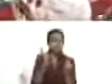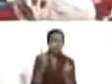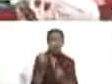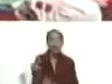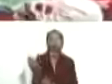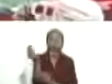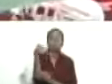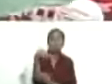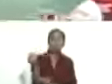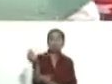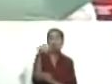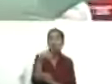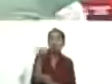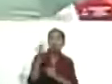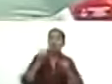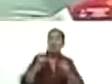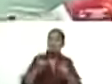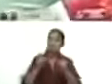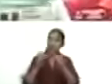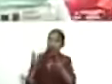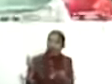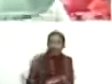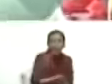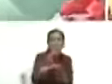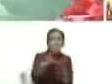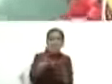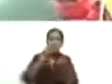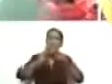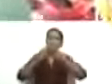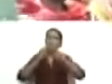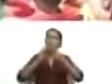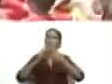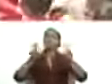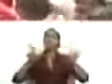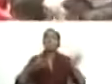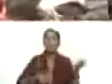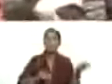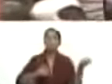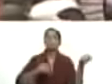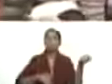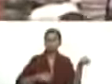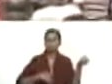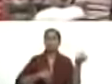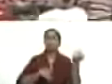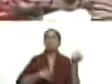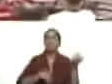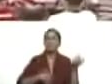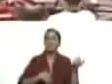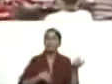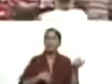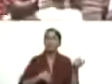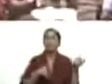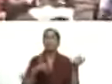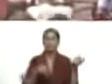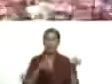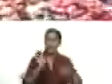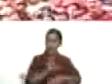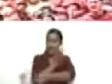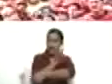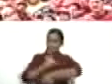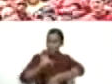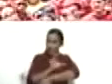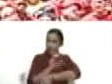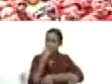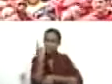Hacen falta muchas cosas para conseguir la paz. No basta rezar, pero hay que